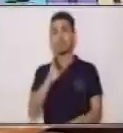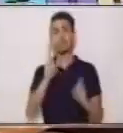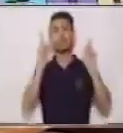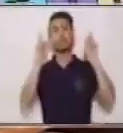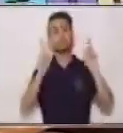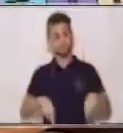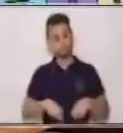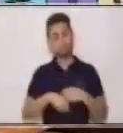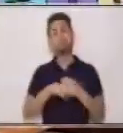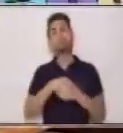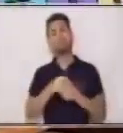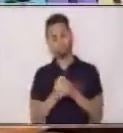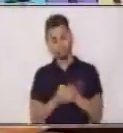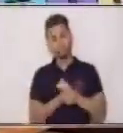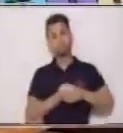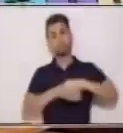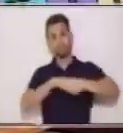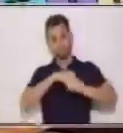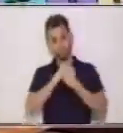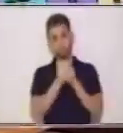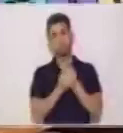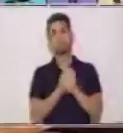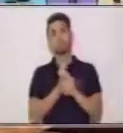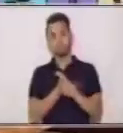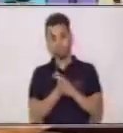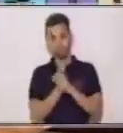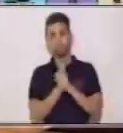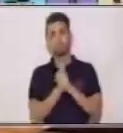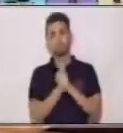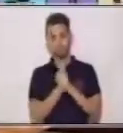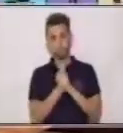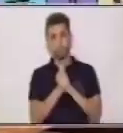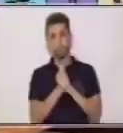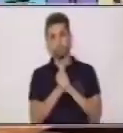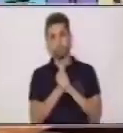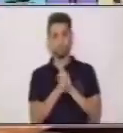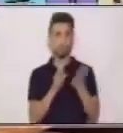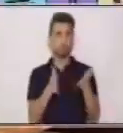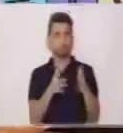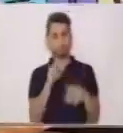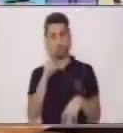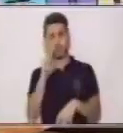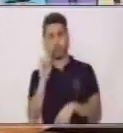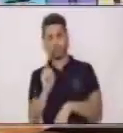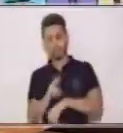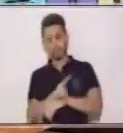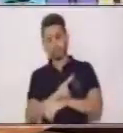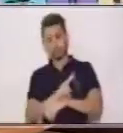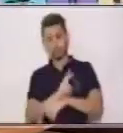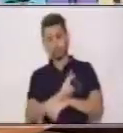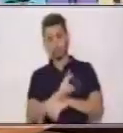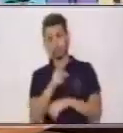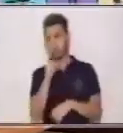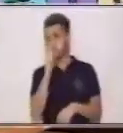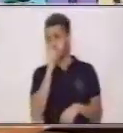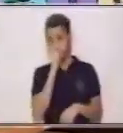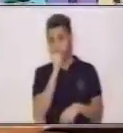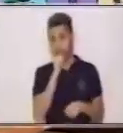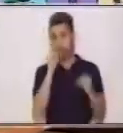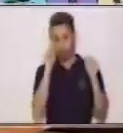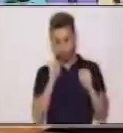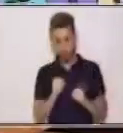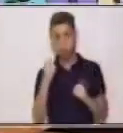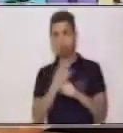favor laves tus manos con abundante agua y jabón durante 20 segundos. Si no lo tienes a la mano, puedes utilizar